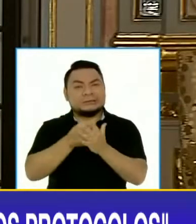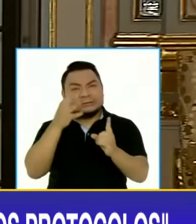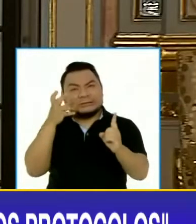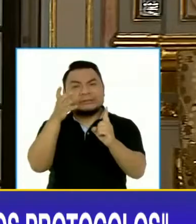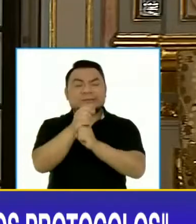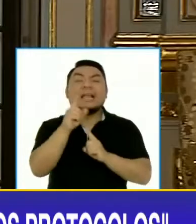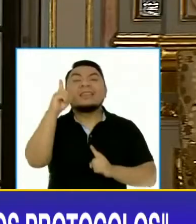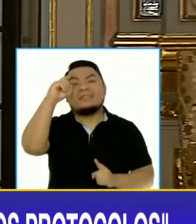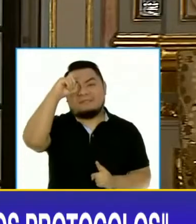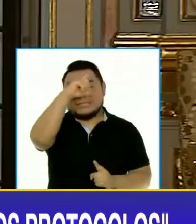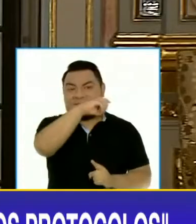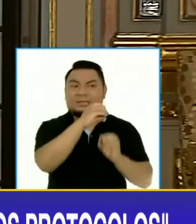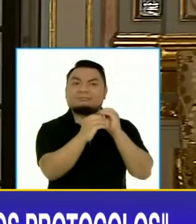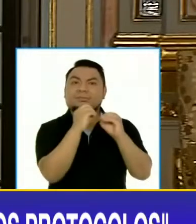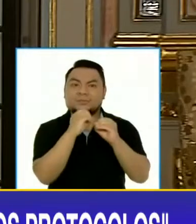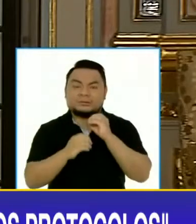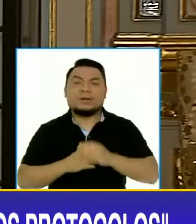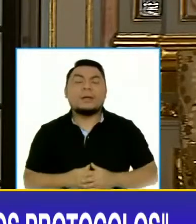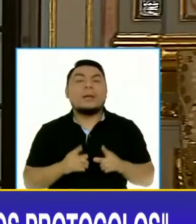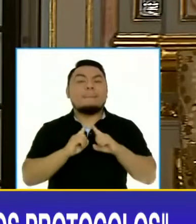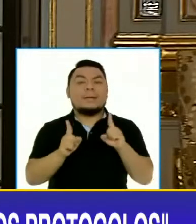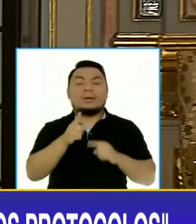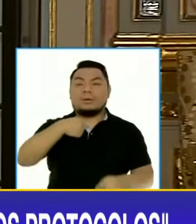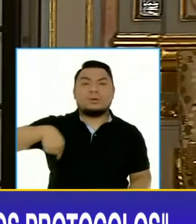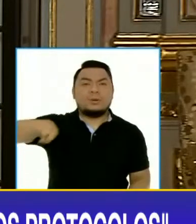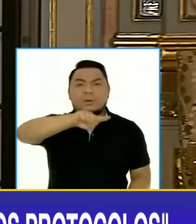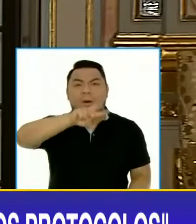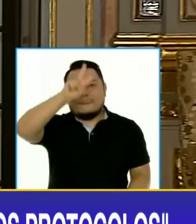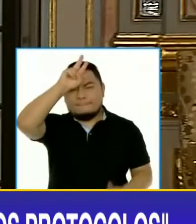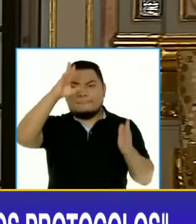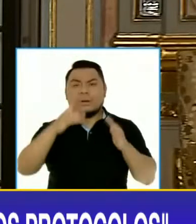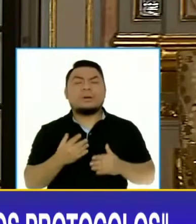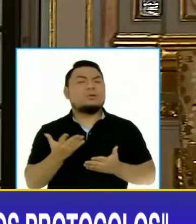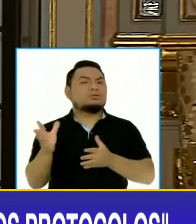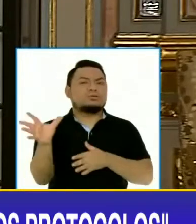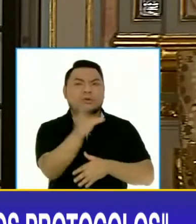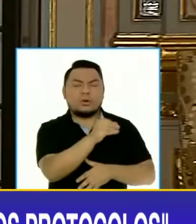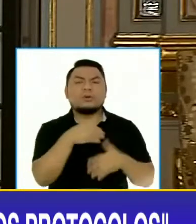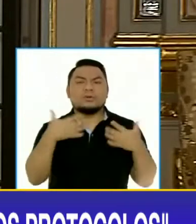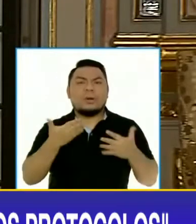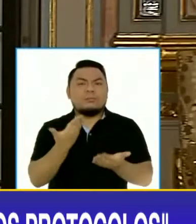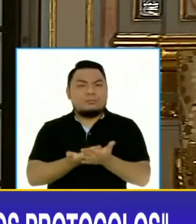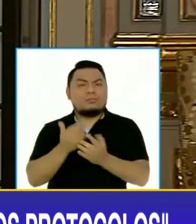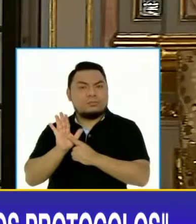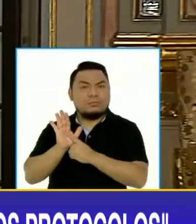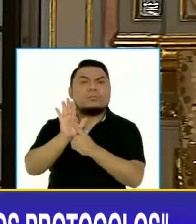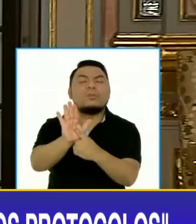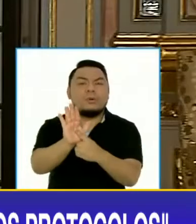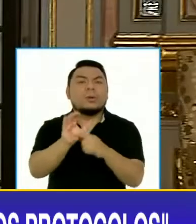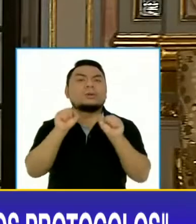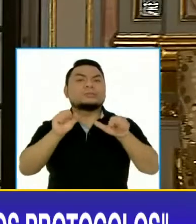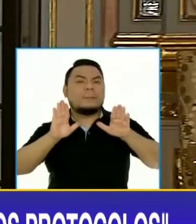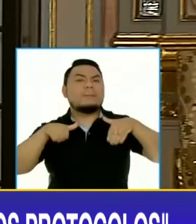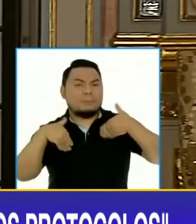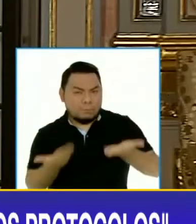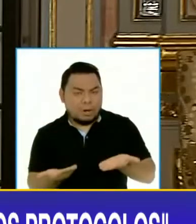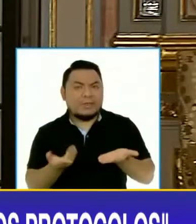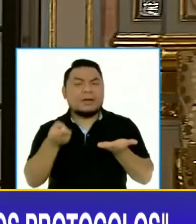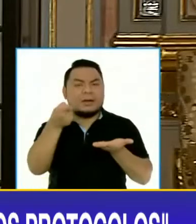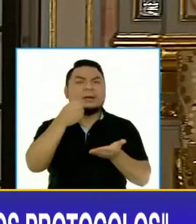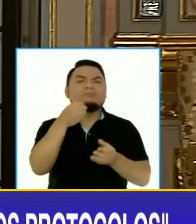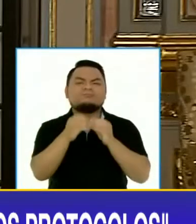de superar. Sin embargo, los peruanas y peruanos hemos demostrado que tenemos la capacidad